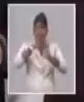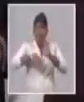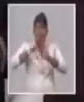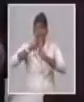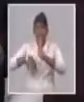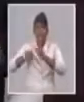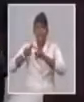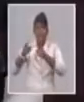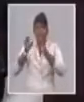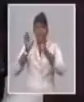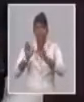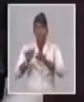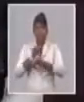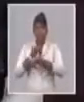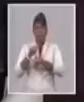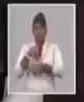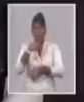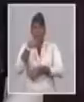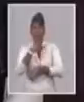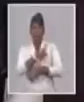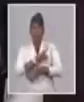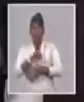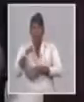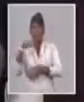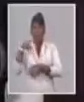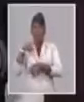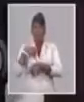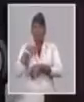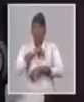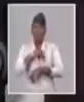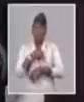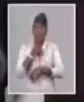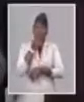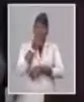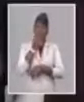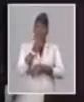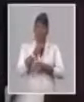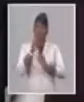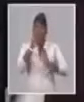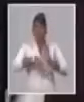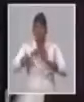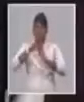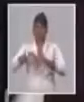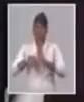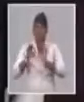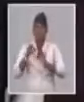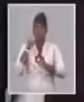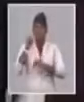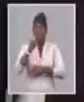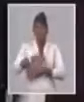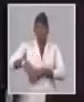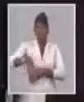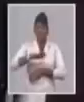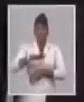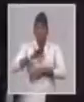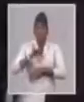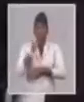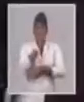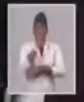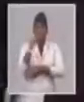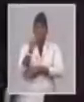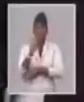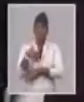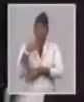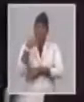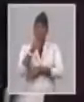éticas, es el análisis más lúcido, sucinto y profundamente aterrador sobre el impacto de los llamados medios sociales que se haya visto.